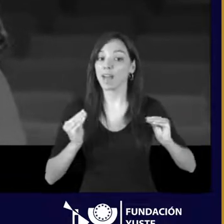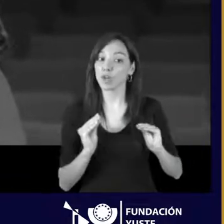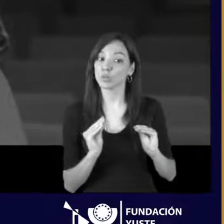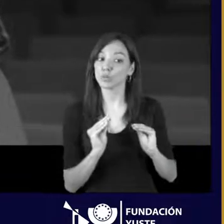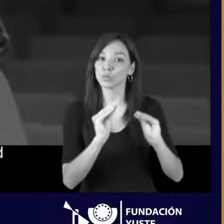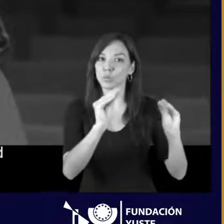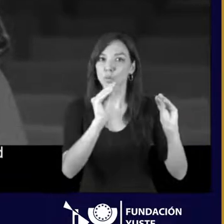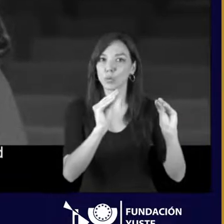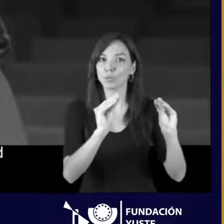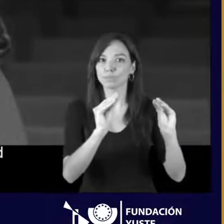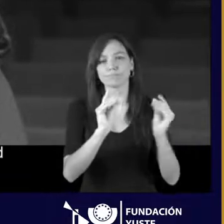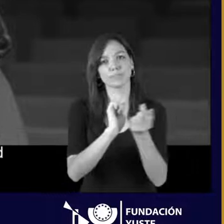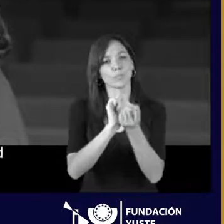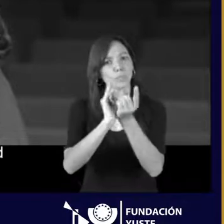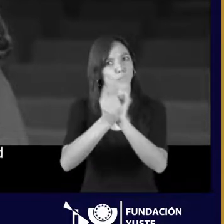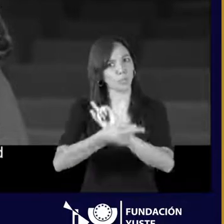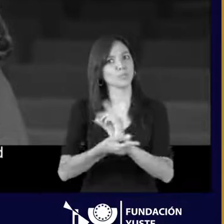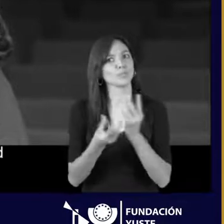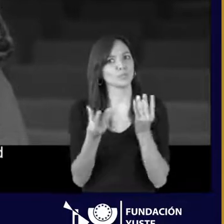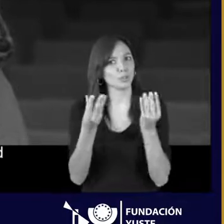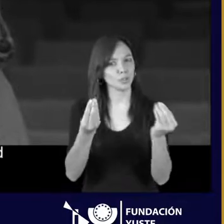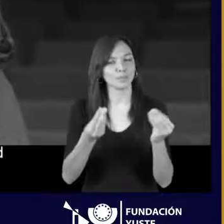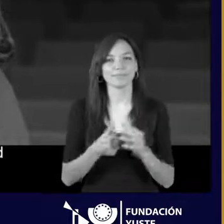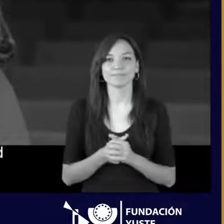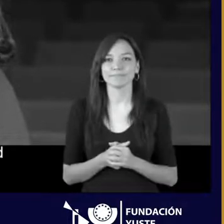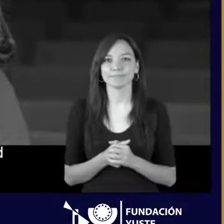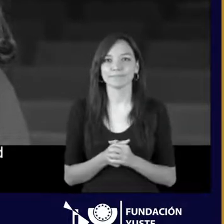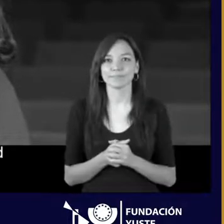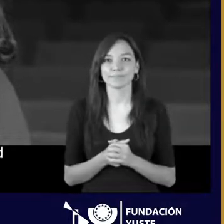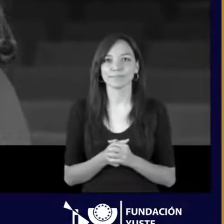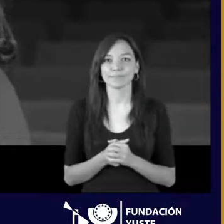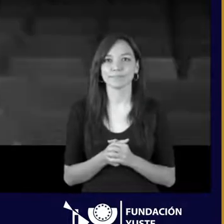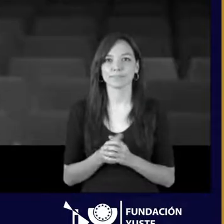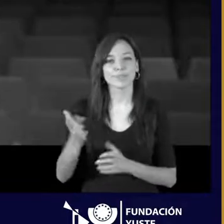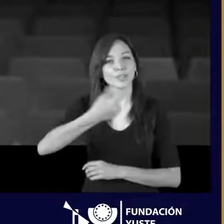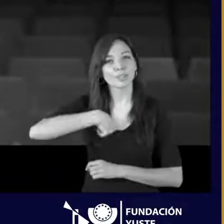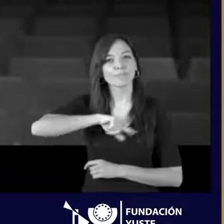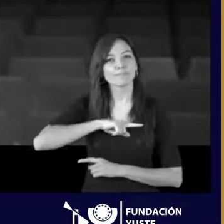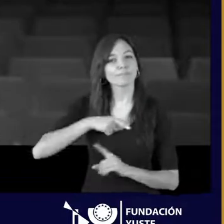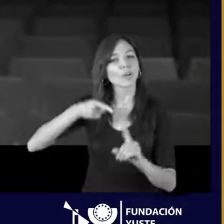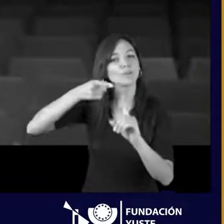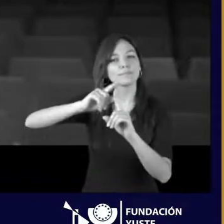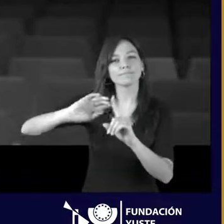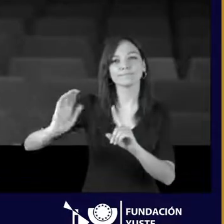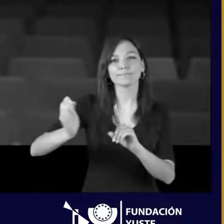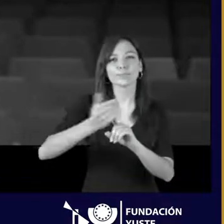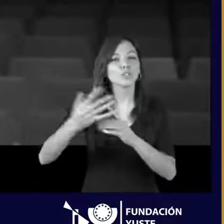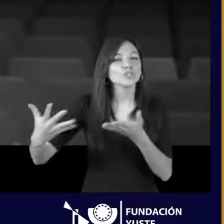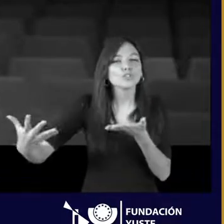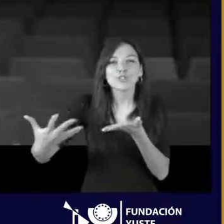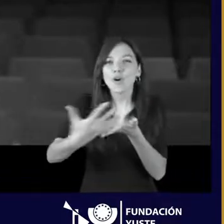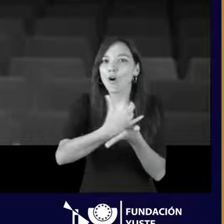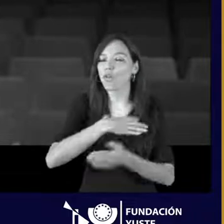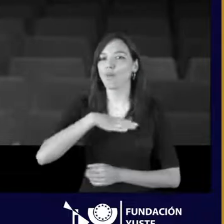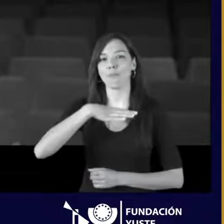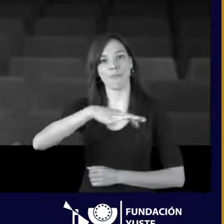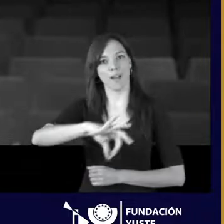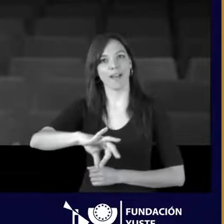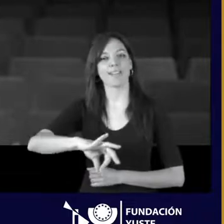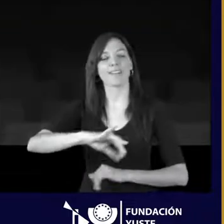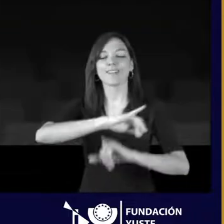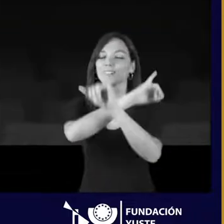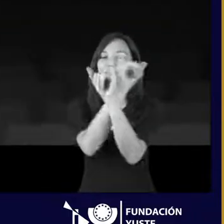muchas col pero la vida de la persona con capacidad cambia mucho lle homet que sea todo